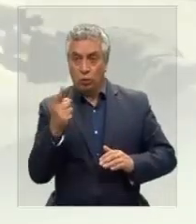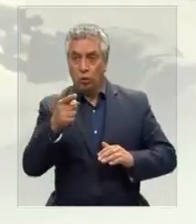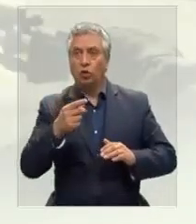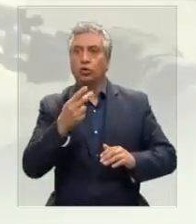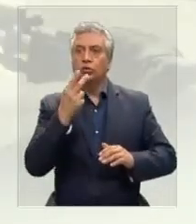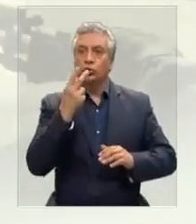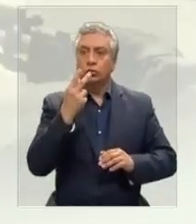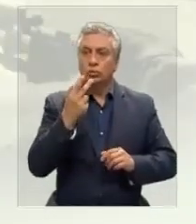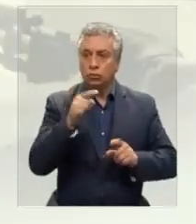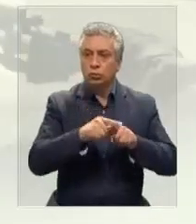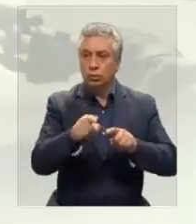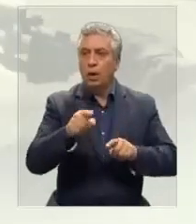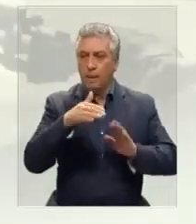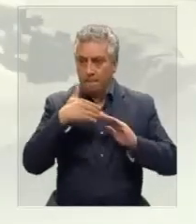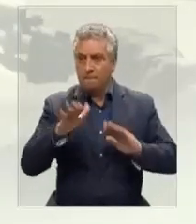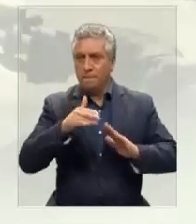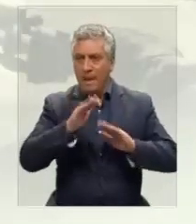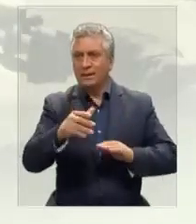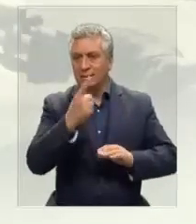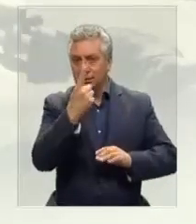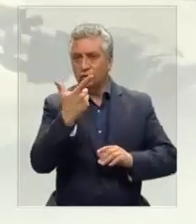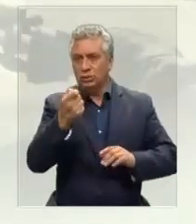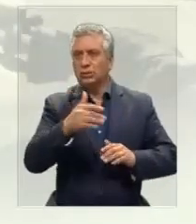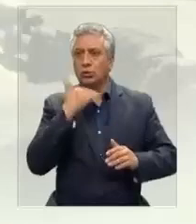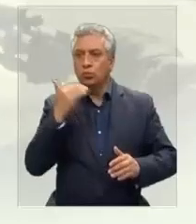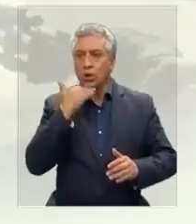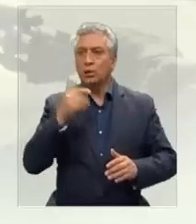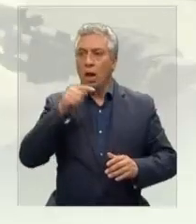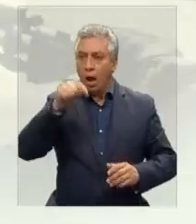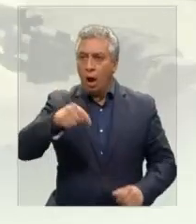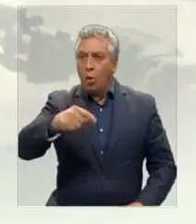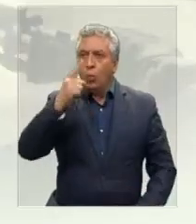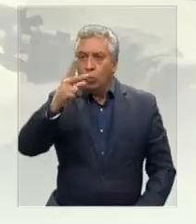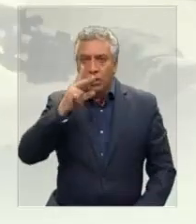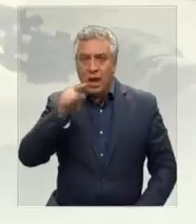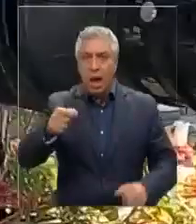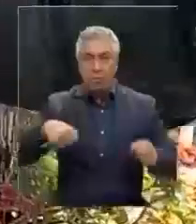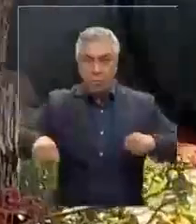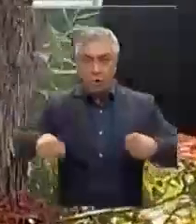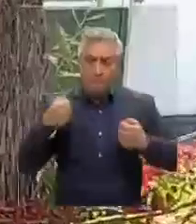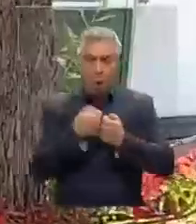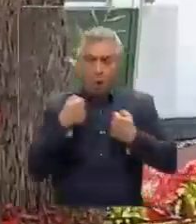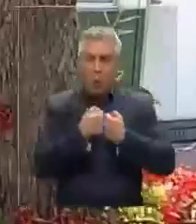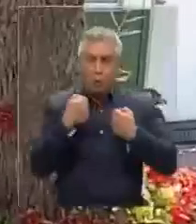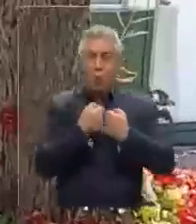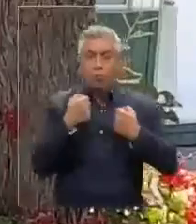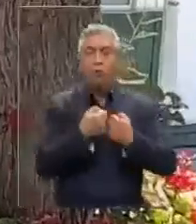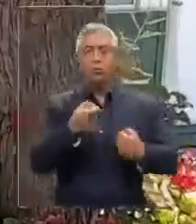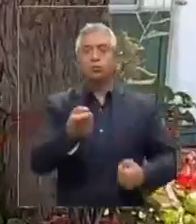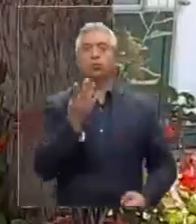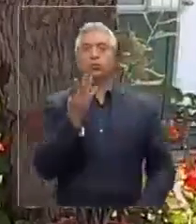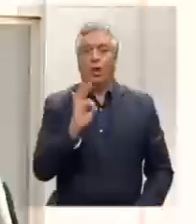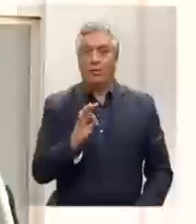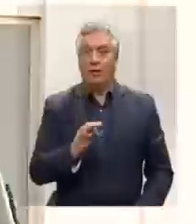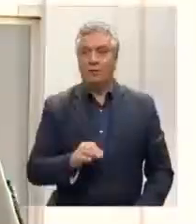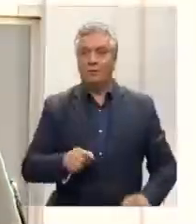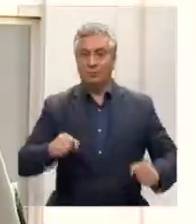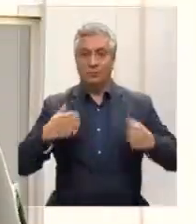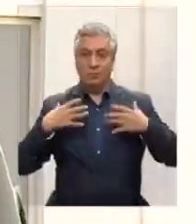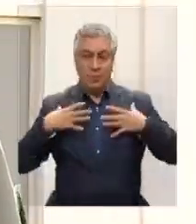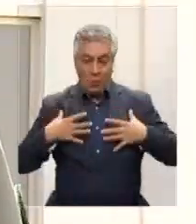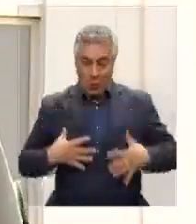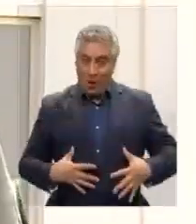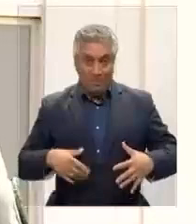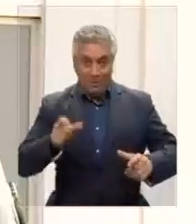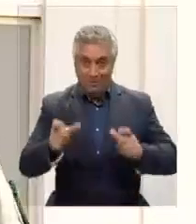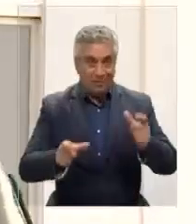muertos y se calcula que al día ocurren cerca de 40 accidentes solo de motocicletas. La carrocería de la moto es el mismo cuerpo, anatomía